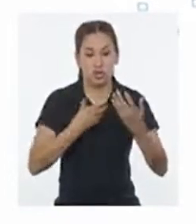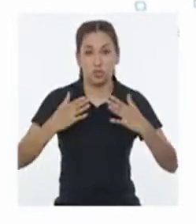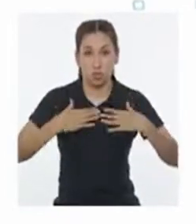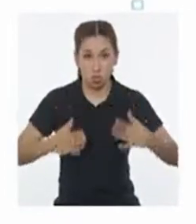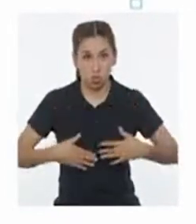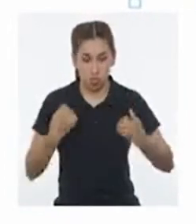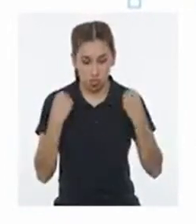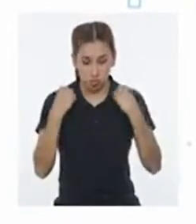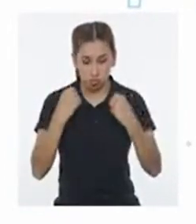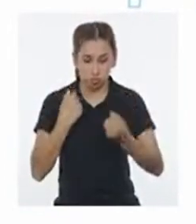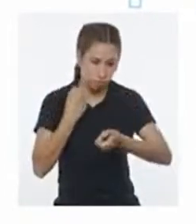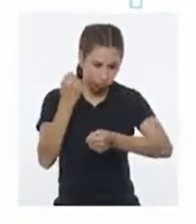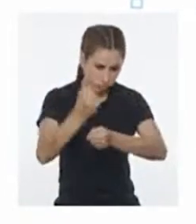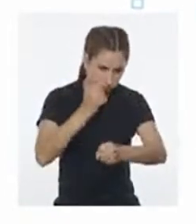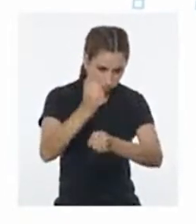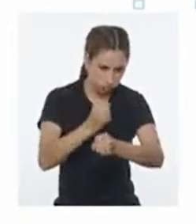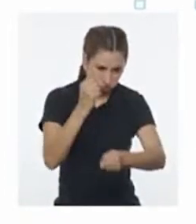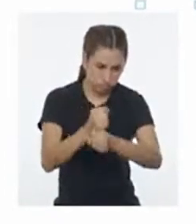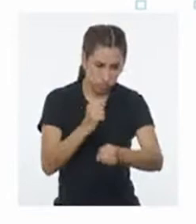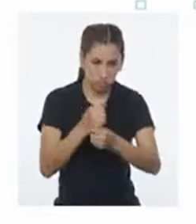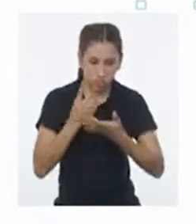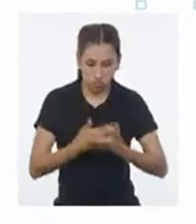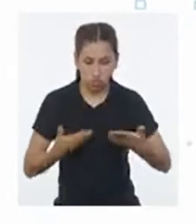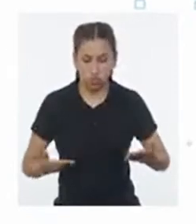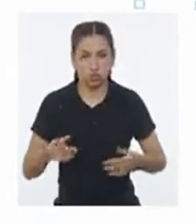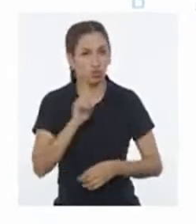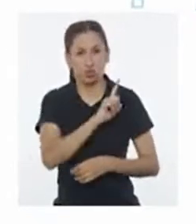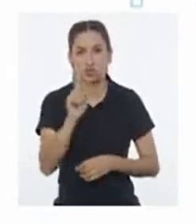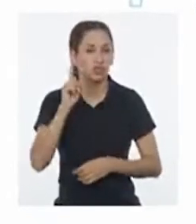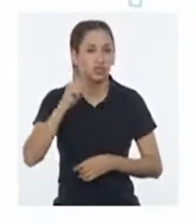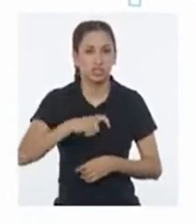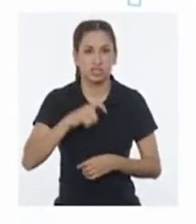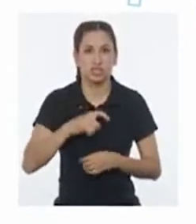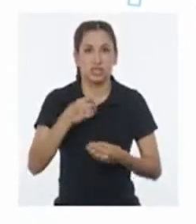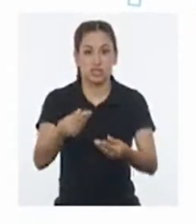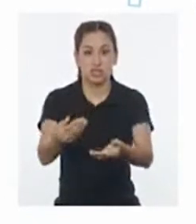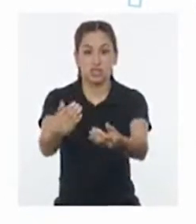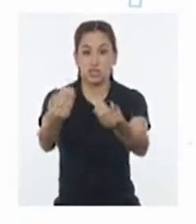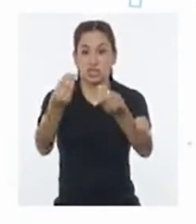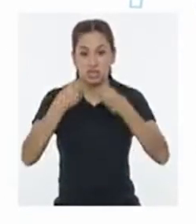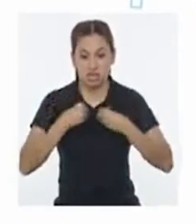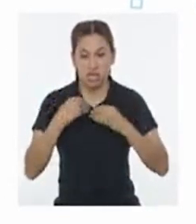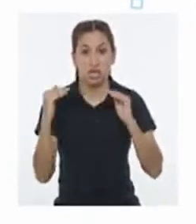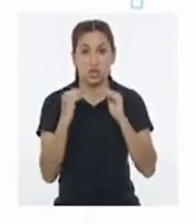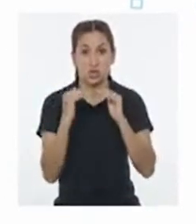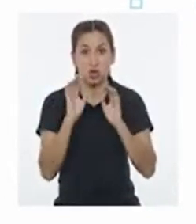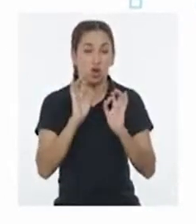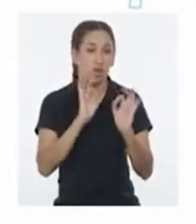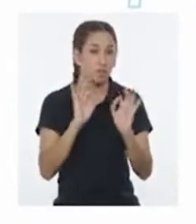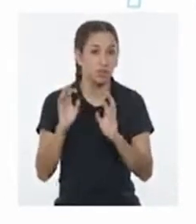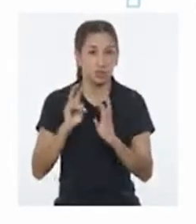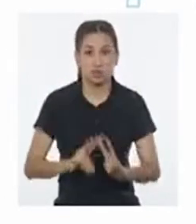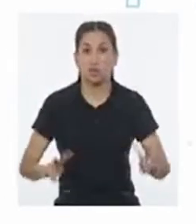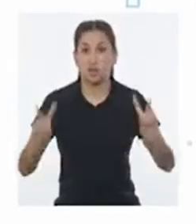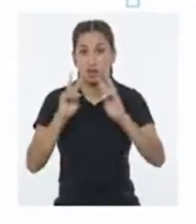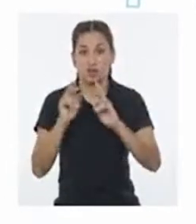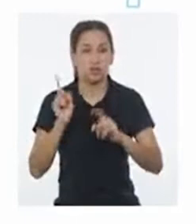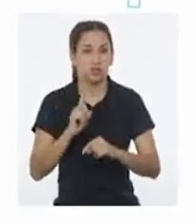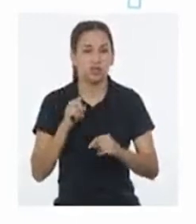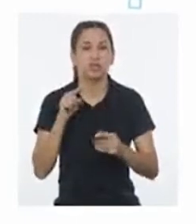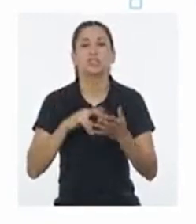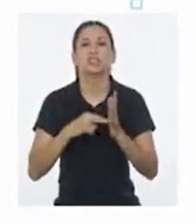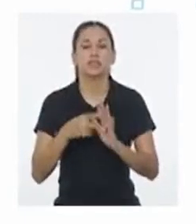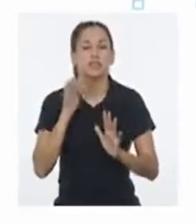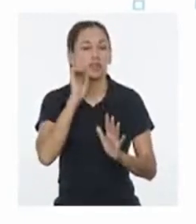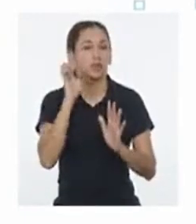intercambio de energía humana o de bienes. No necesariamente van a ser similares o tener el mismo valor.